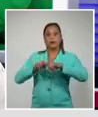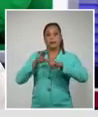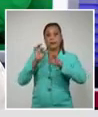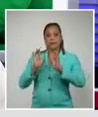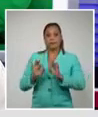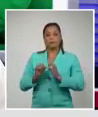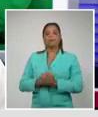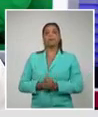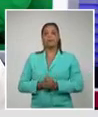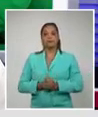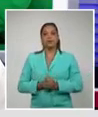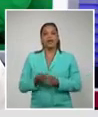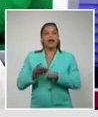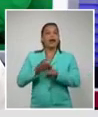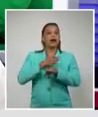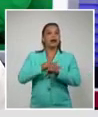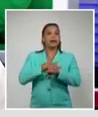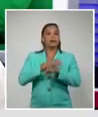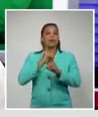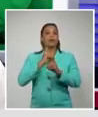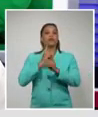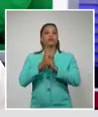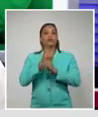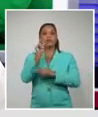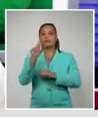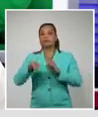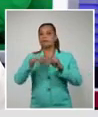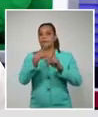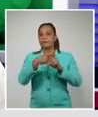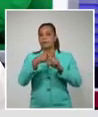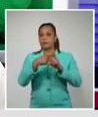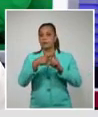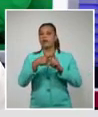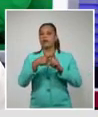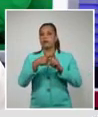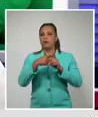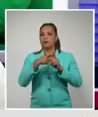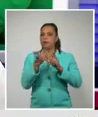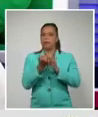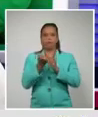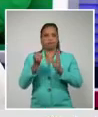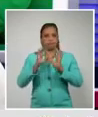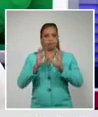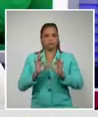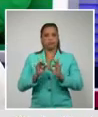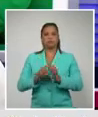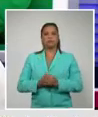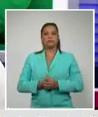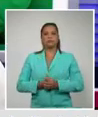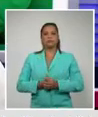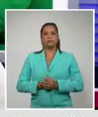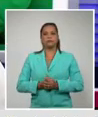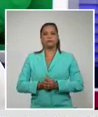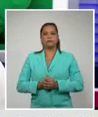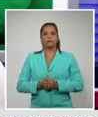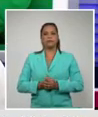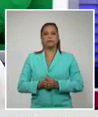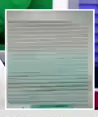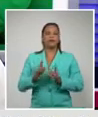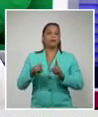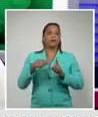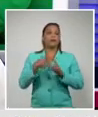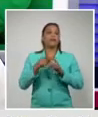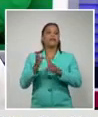con el antecedente de ser contacto de un caso positivo que ya se había diagnosticado, que además tenía un grupo